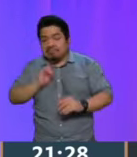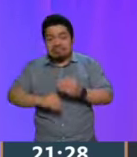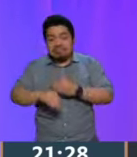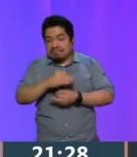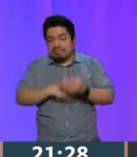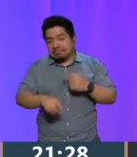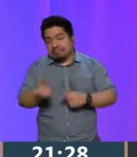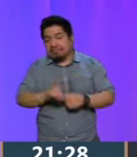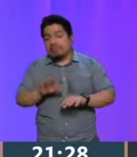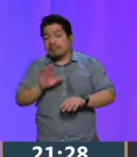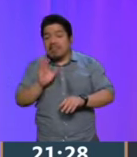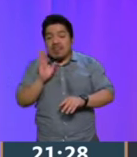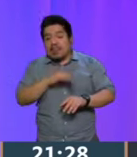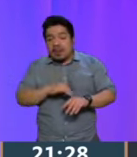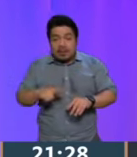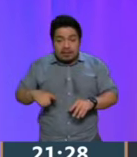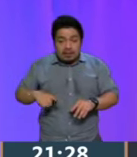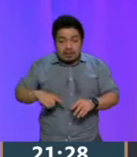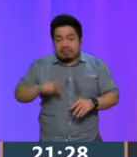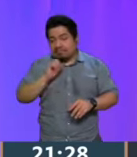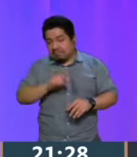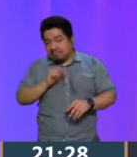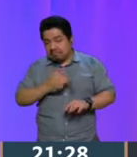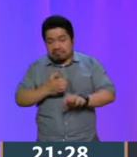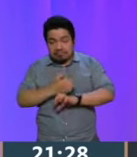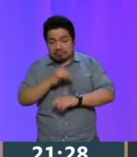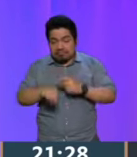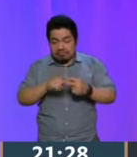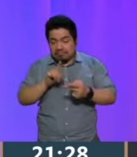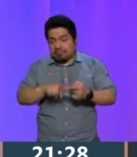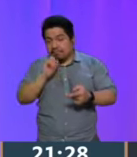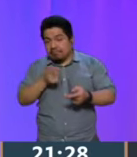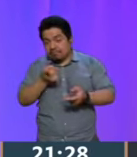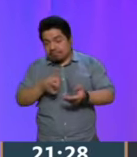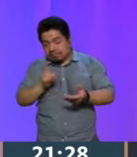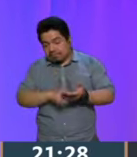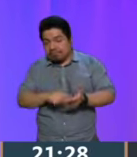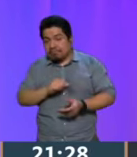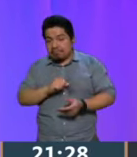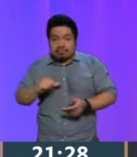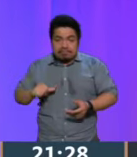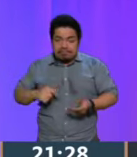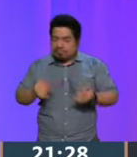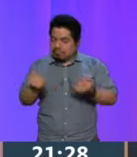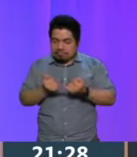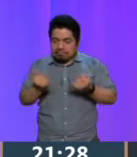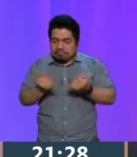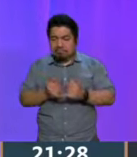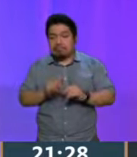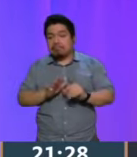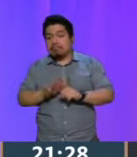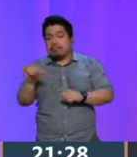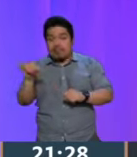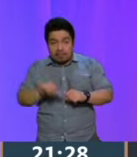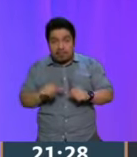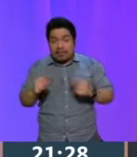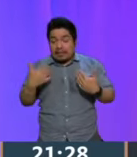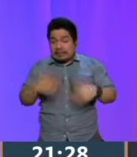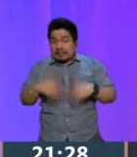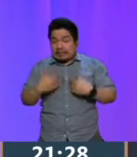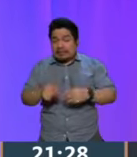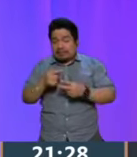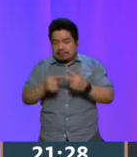no nada más de los malos gobiernos a nivel estatal, sino también a nivel local dentro de las alcaldías. Particularmente hoy sí nos enfrentamos